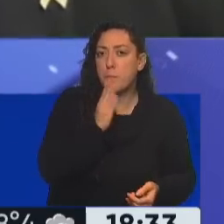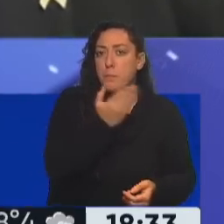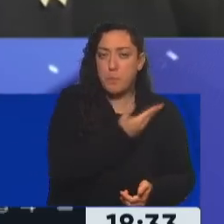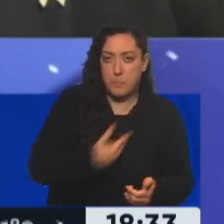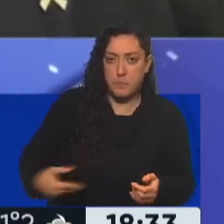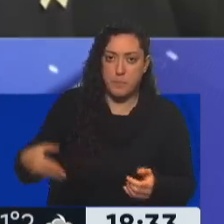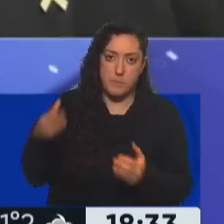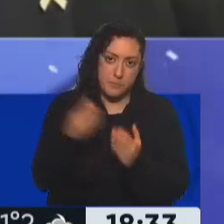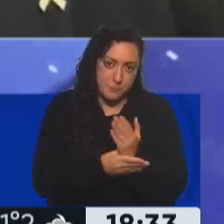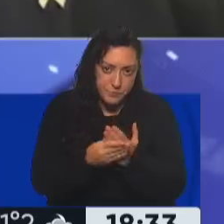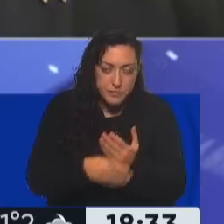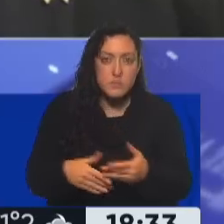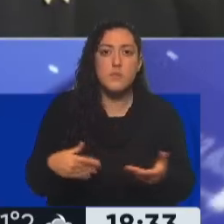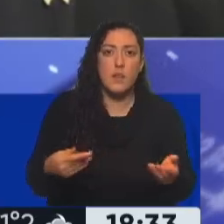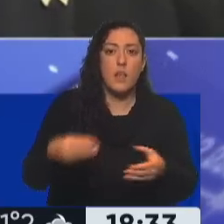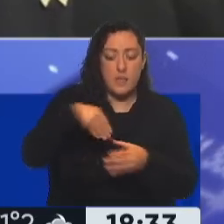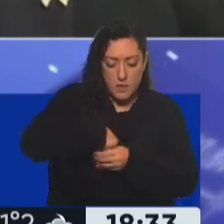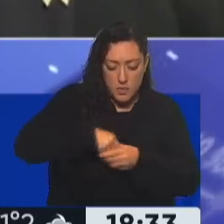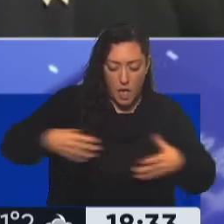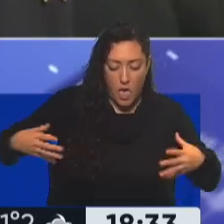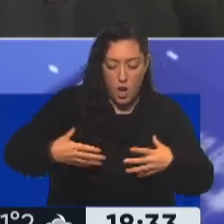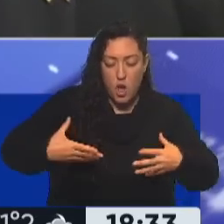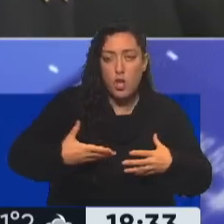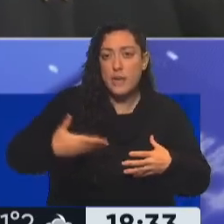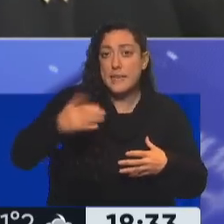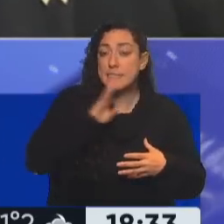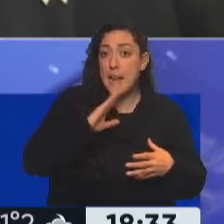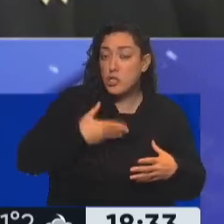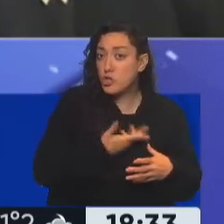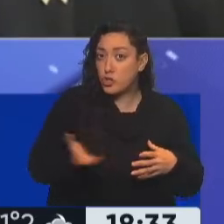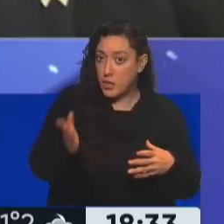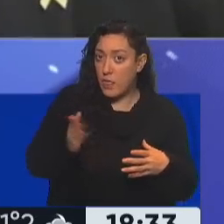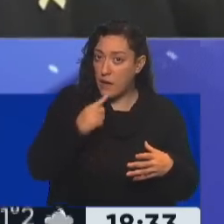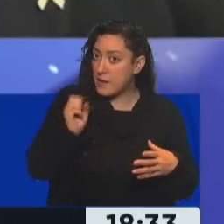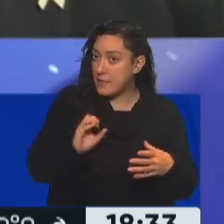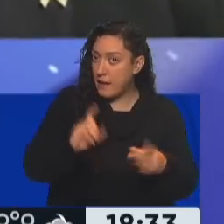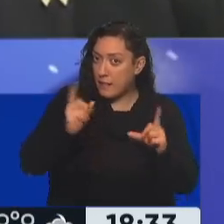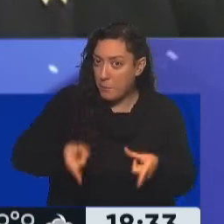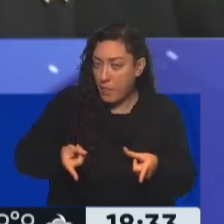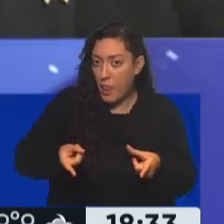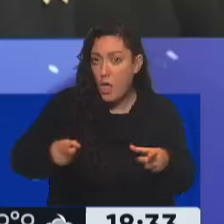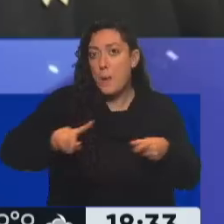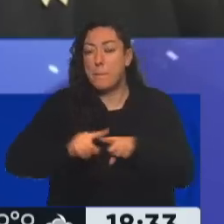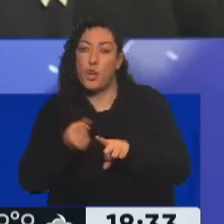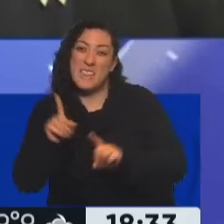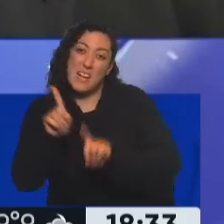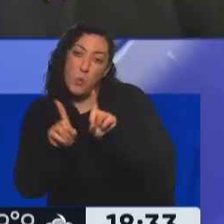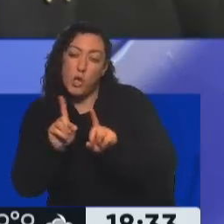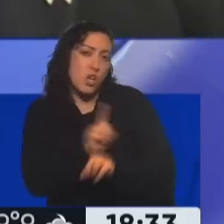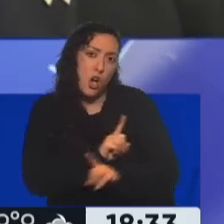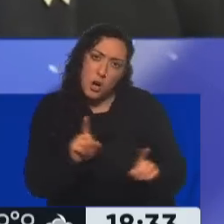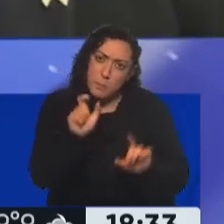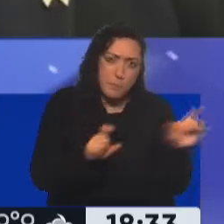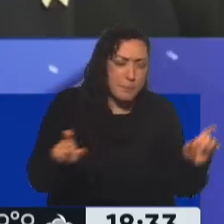muy criticadas internamente dentro de la sociedad israelí, ya no por sectores en los márgenes de la política, sino por figuras